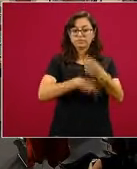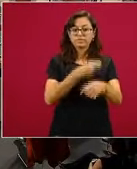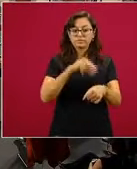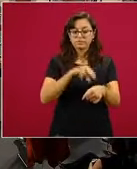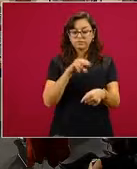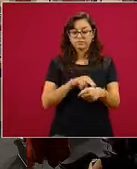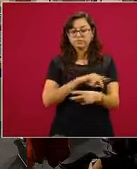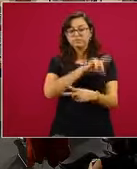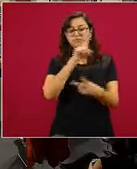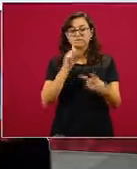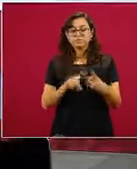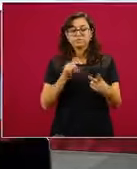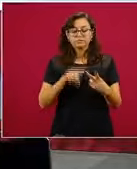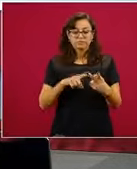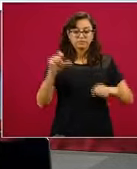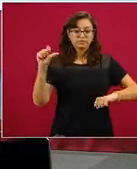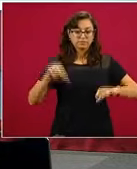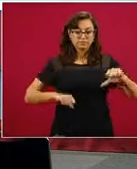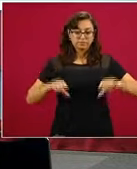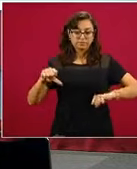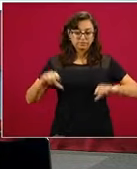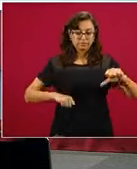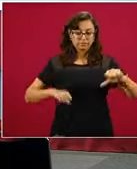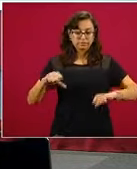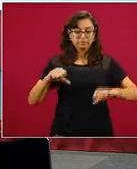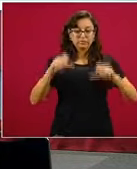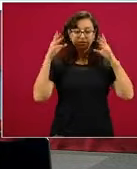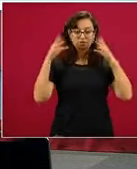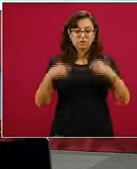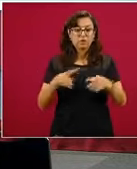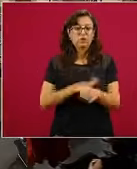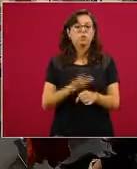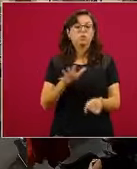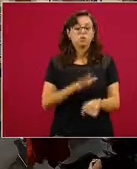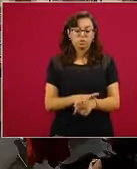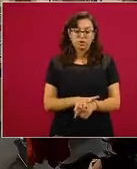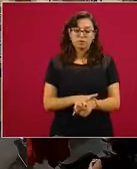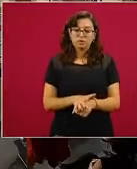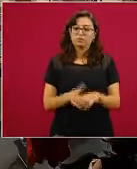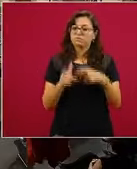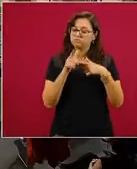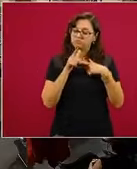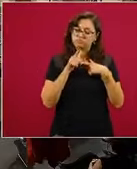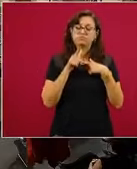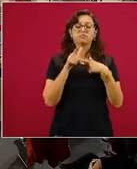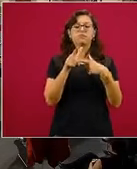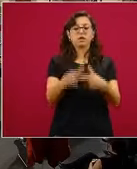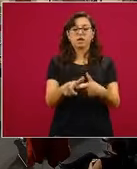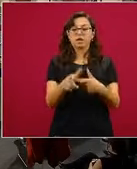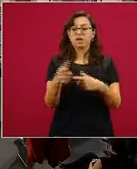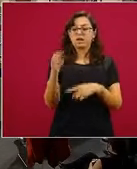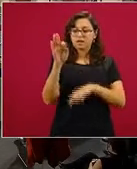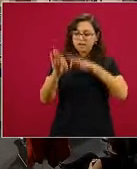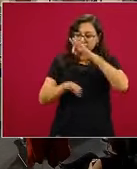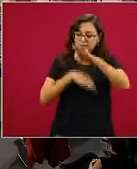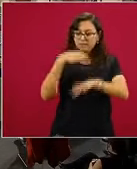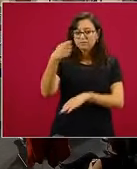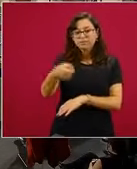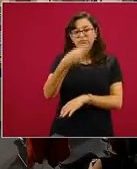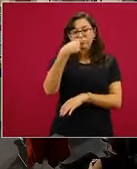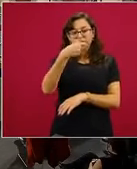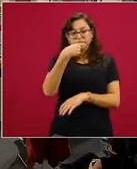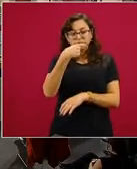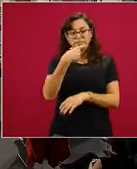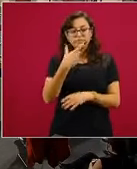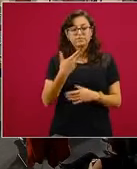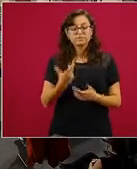La segunda actividad a la que nosotros estamos abocados es la adherencia al tratamiento. Y aquí es bien importante. ¿Por qué razón? El tratamiento es muy